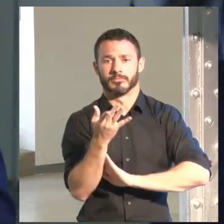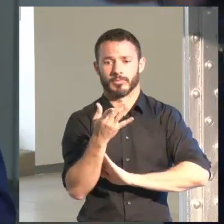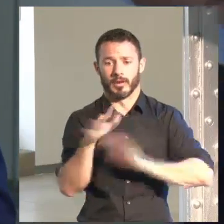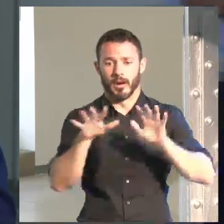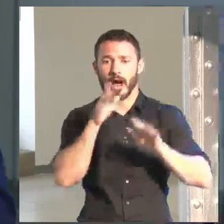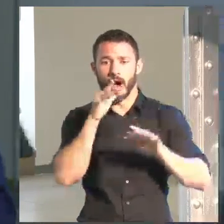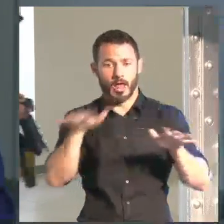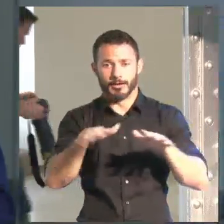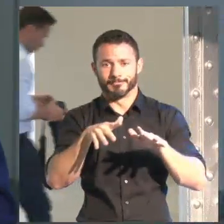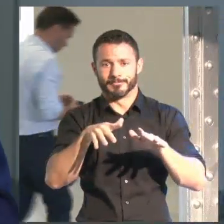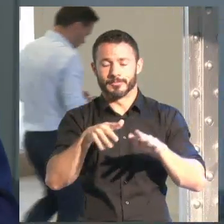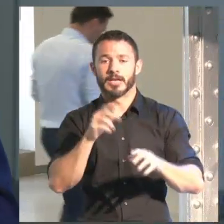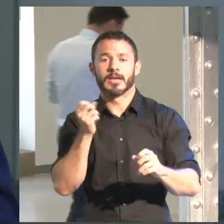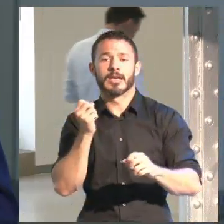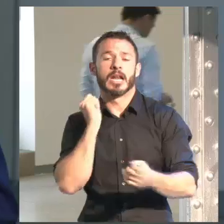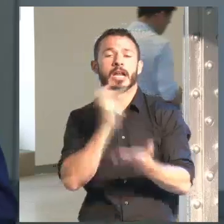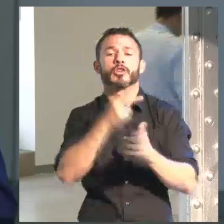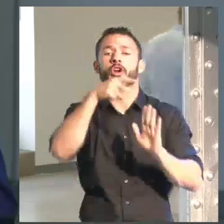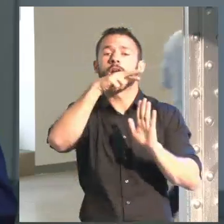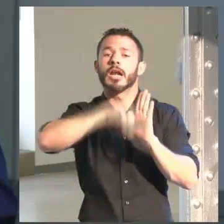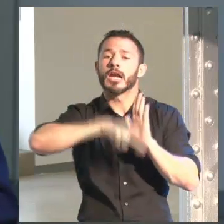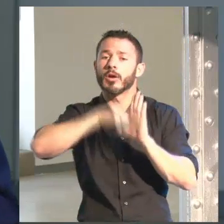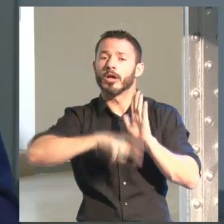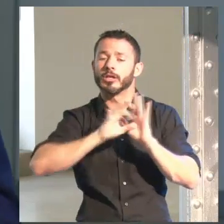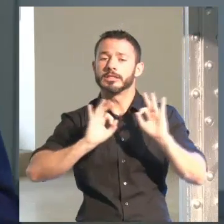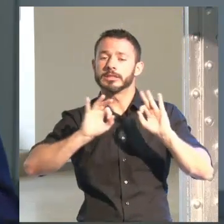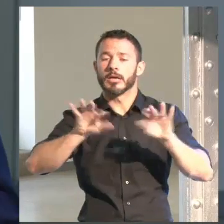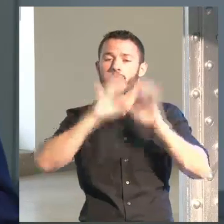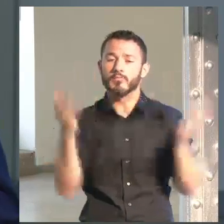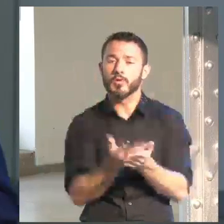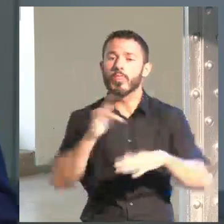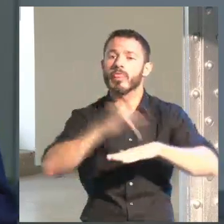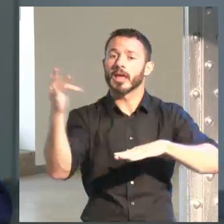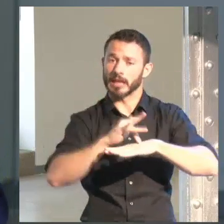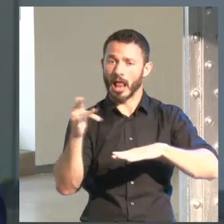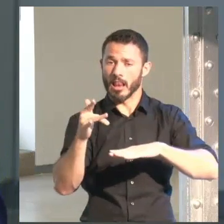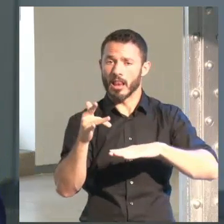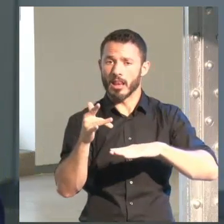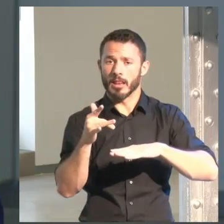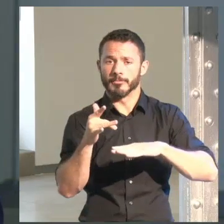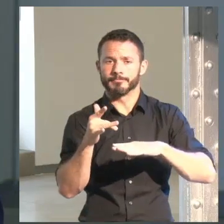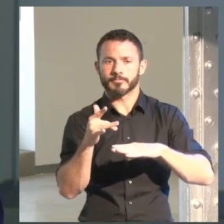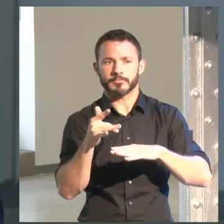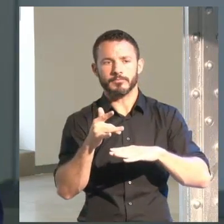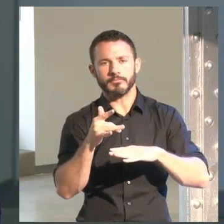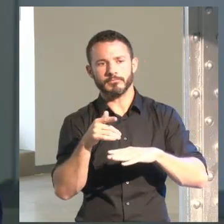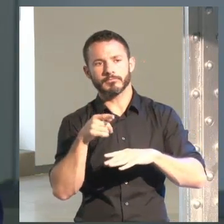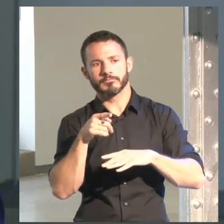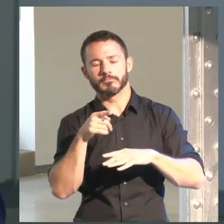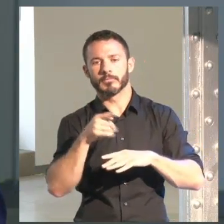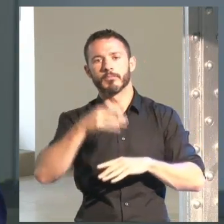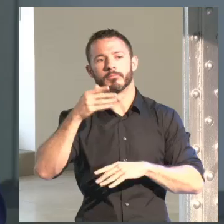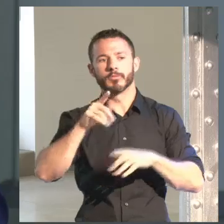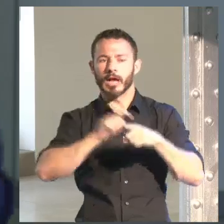en estos retos regulatorios del mundo digital, del level playing field, con una especialidad o con una